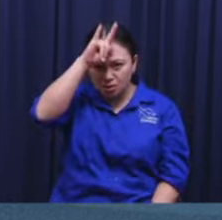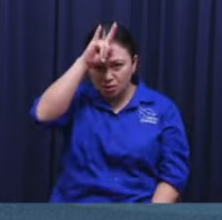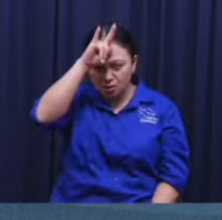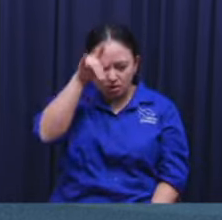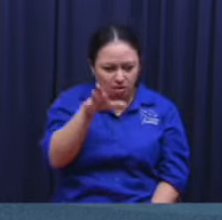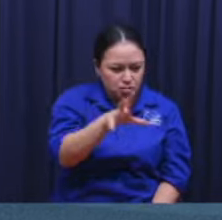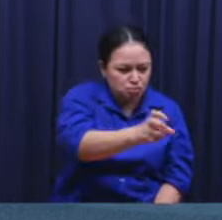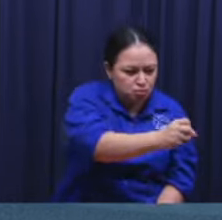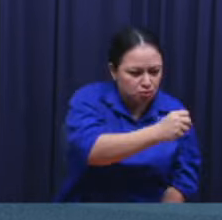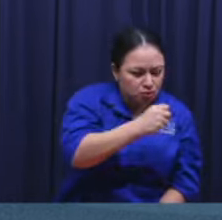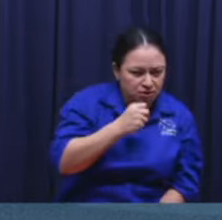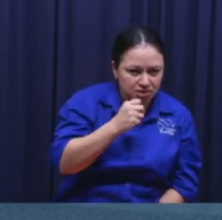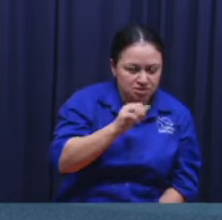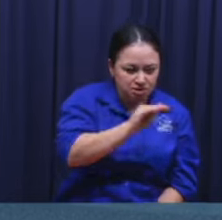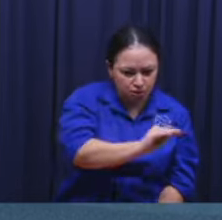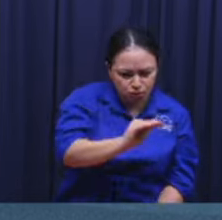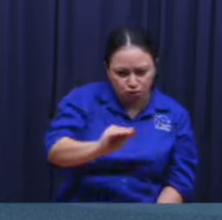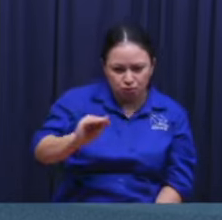con los huidos.